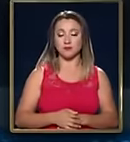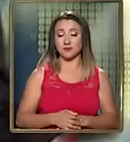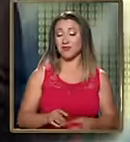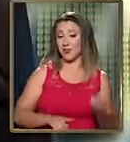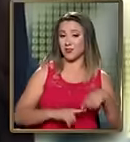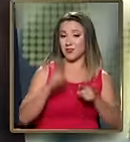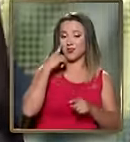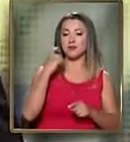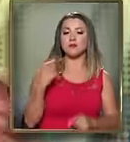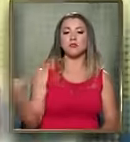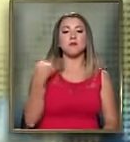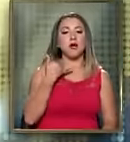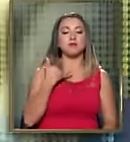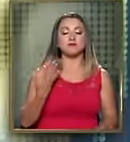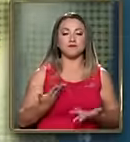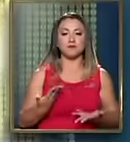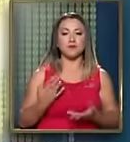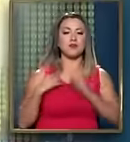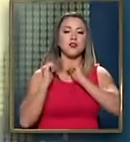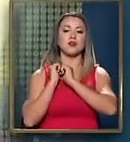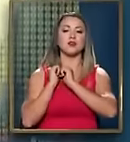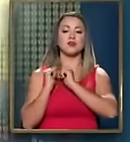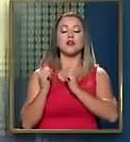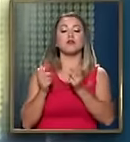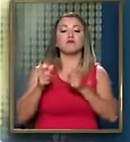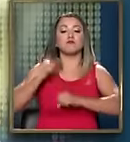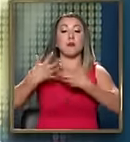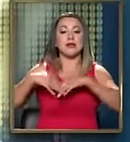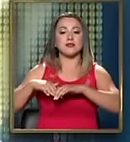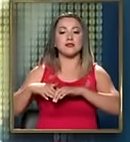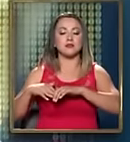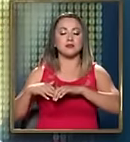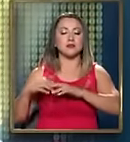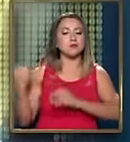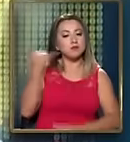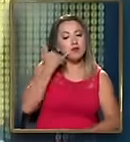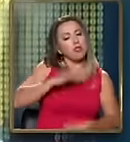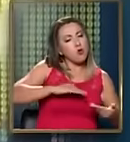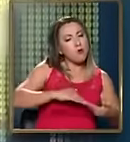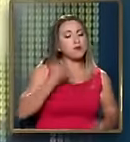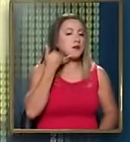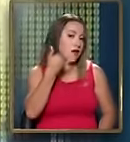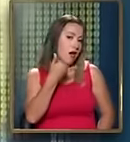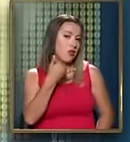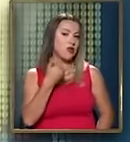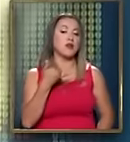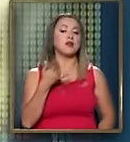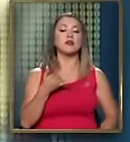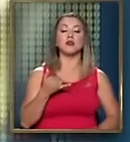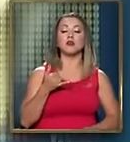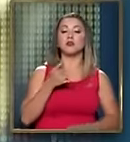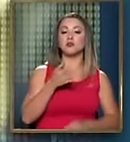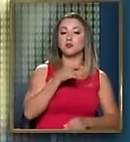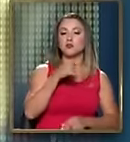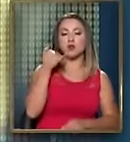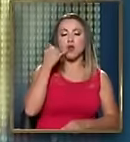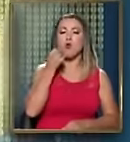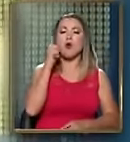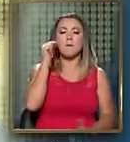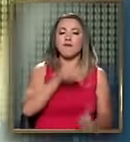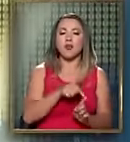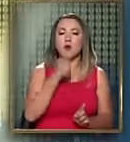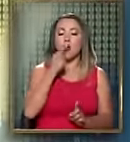El otro día recibí una llamada de una compañía. Me dice, disculpe, señor, estamos haciendo una llamada de su compañía de celular. ¿Qué prefiere